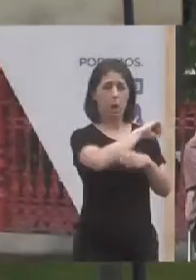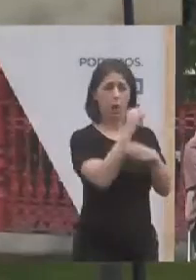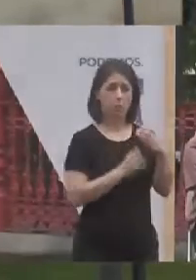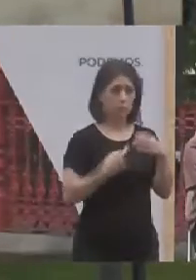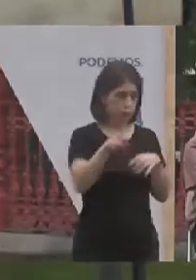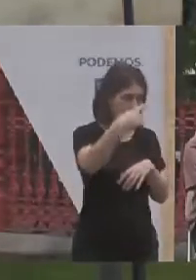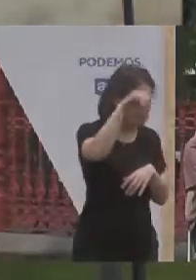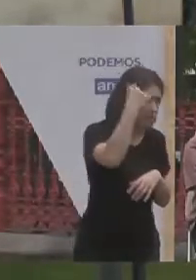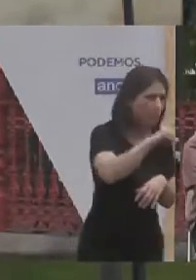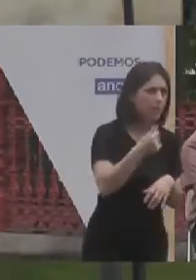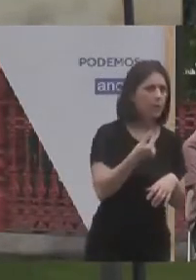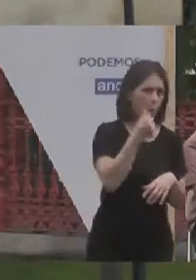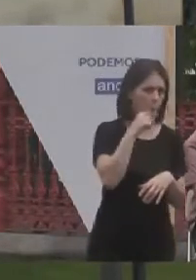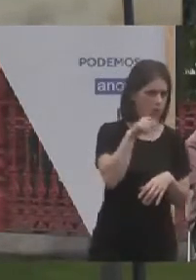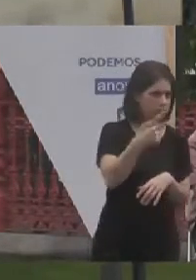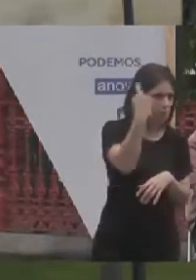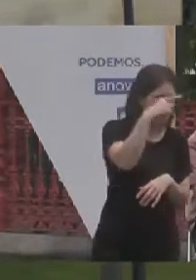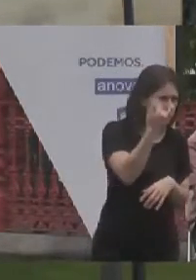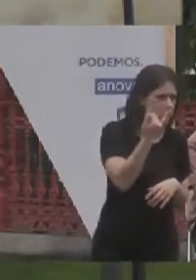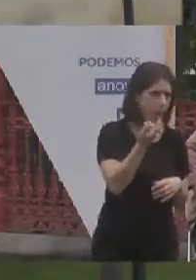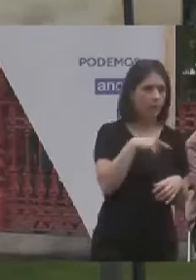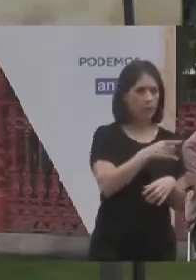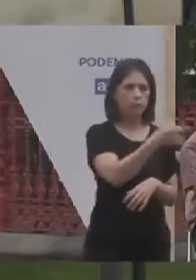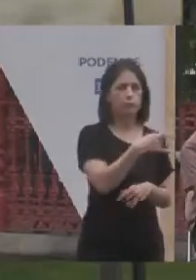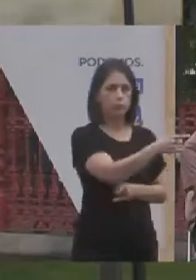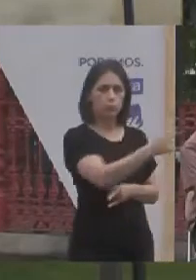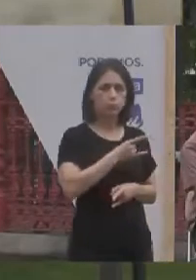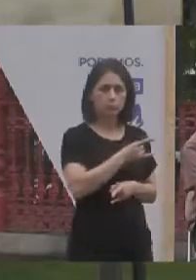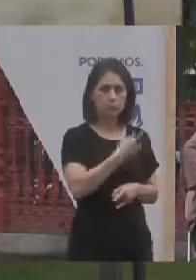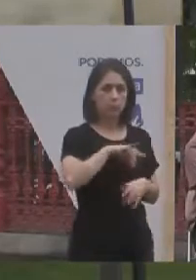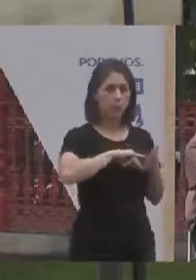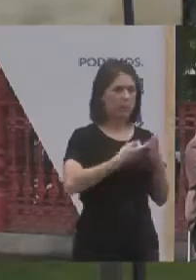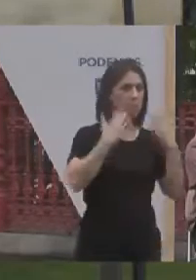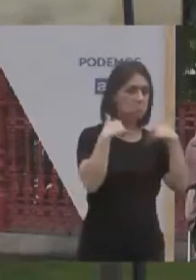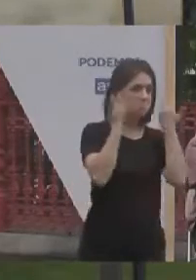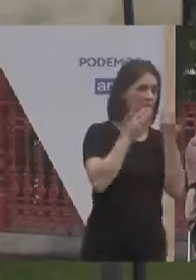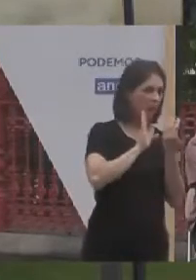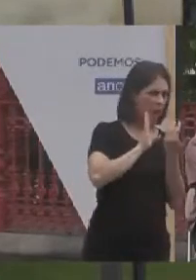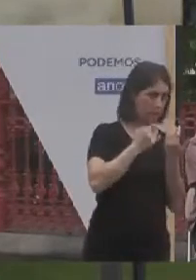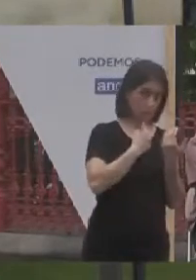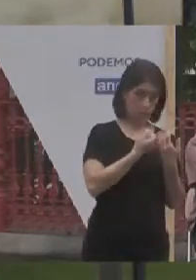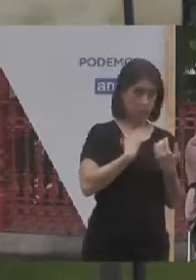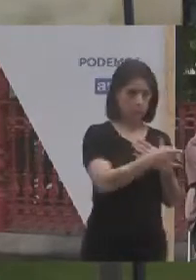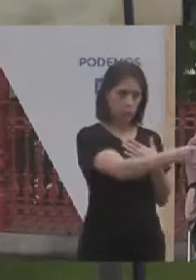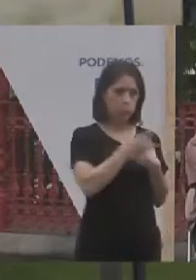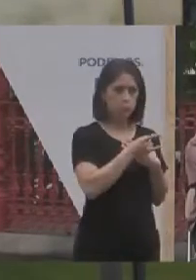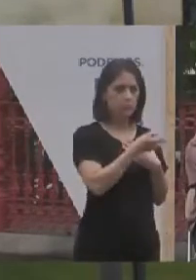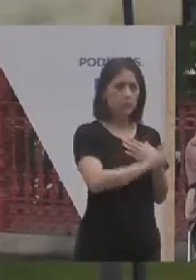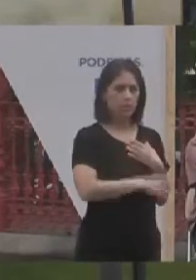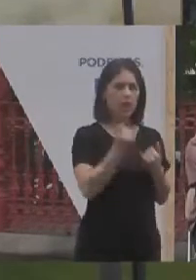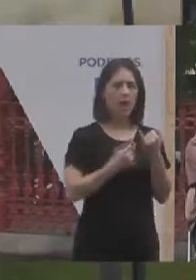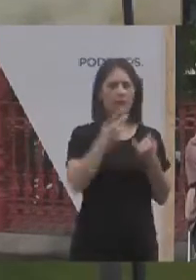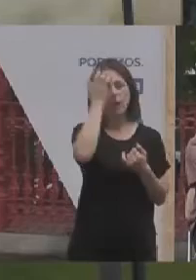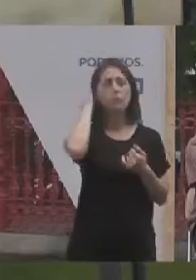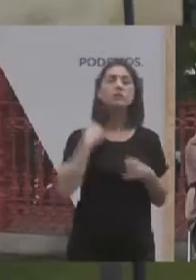de actualidade, sabedes o que é, non? Foron cooptados tamén por esta mafia, en certa medida, non? Dominan o